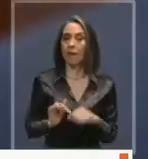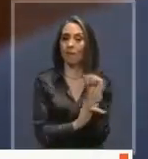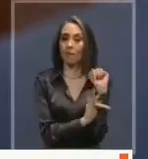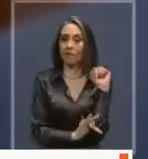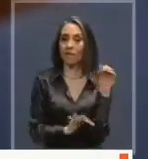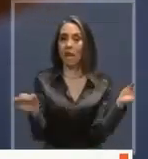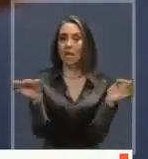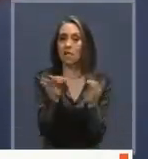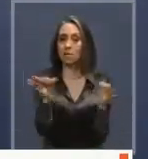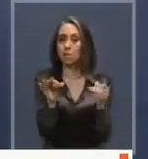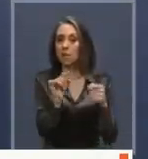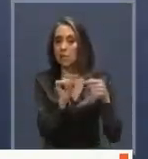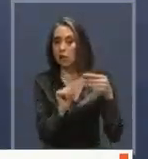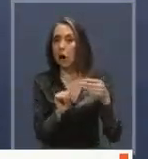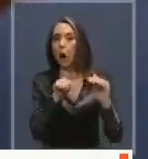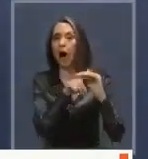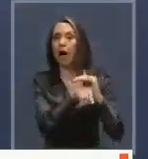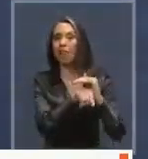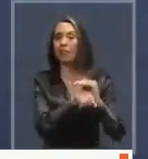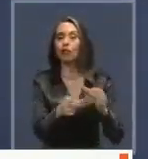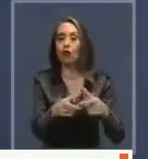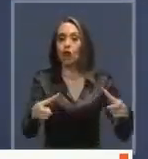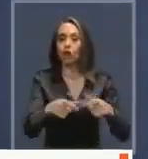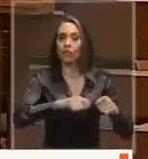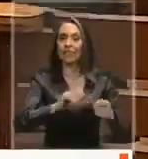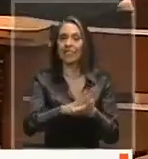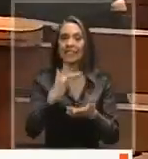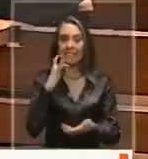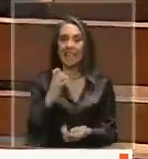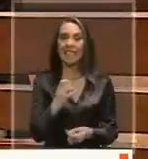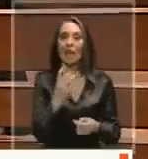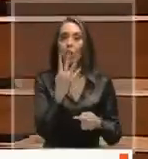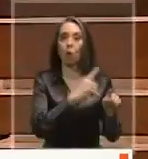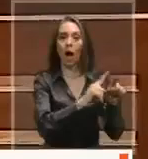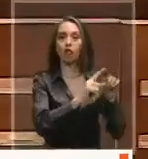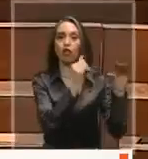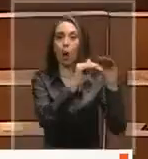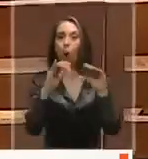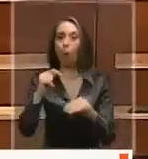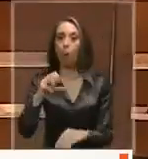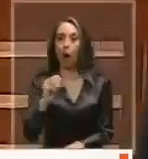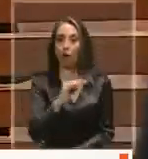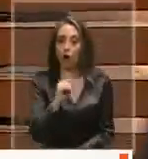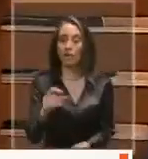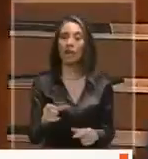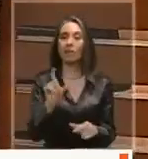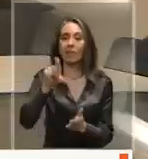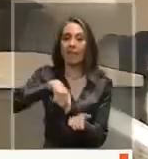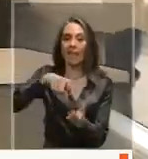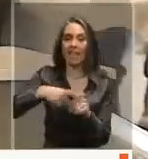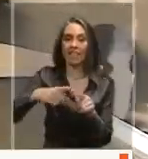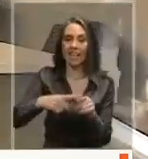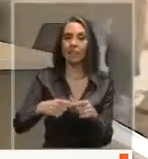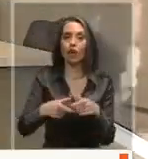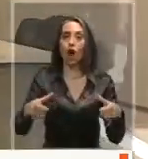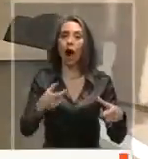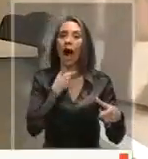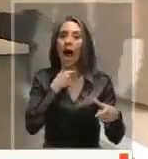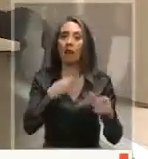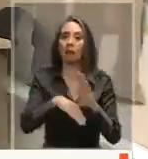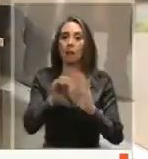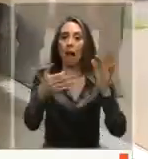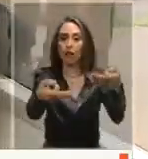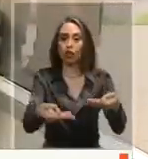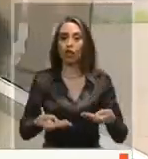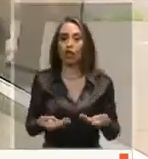el detalle de lo que había en su interior. Talonarios de cheques de 4 cuentas corrientes, tarjetas de crédito y documentos de garantía por más de